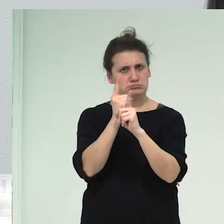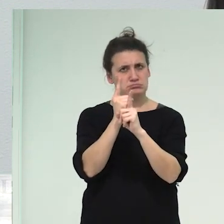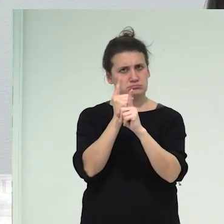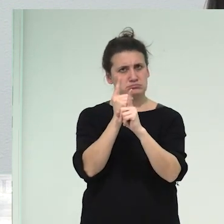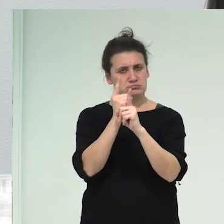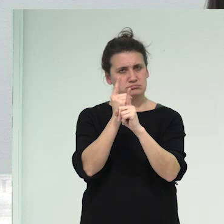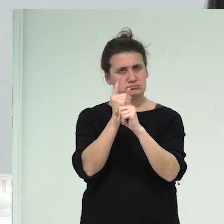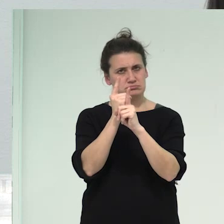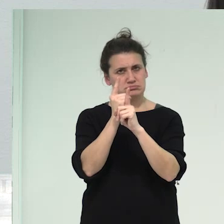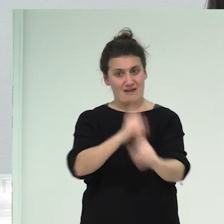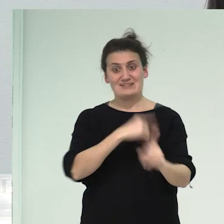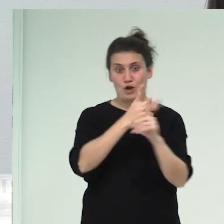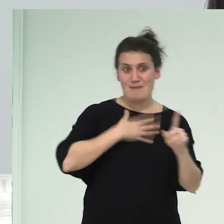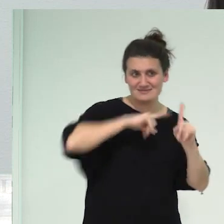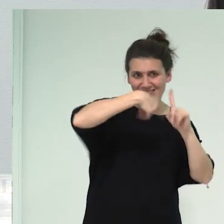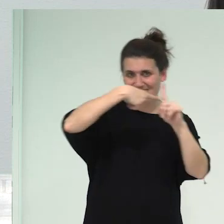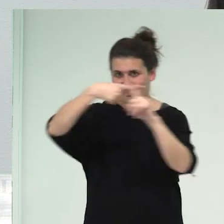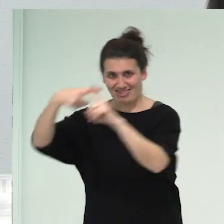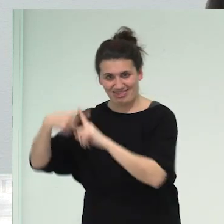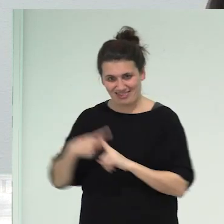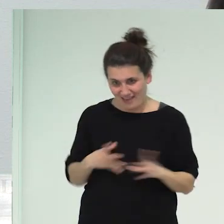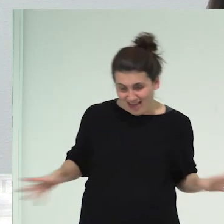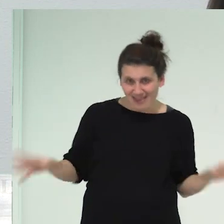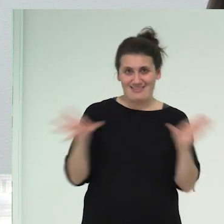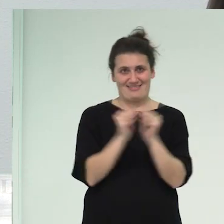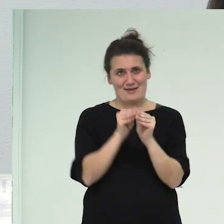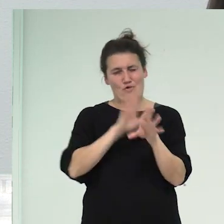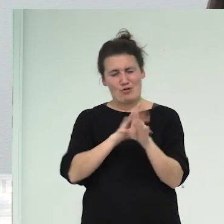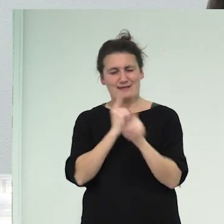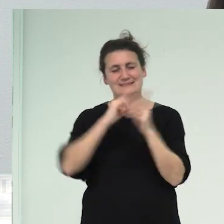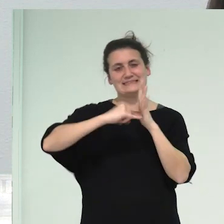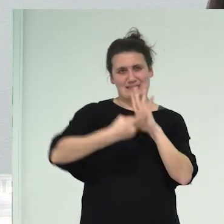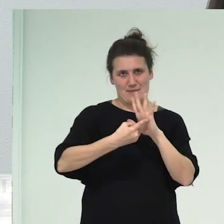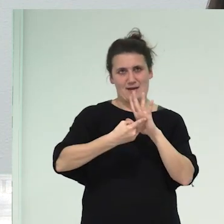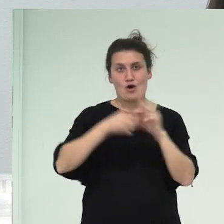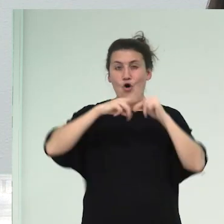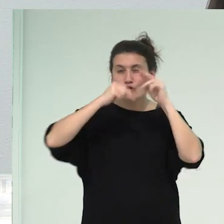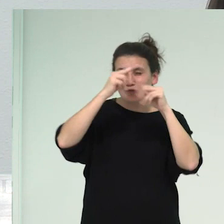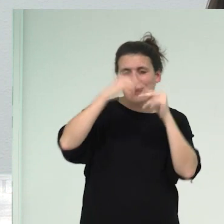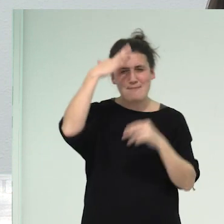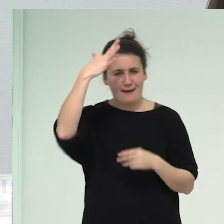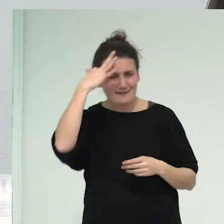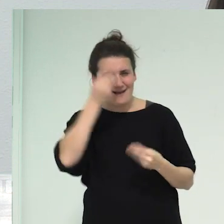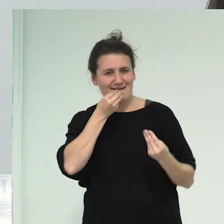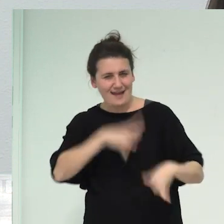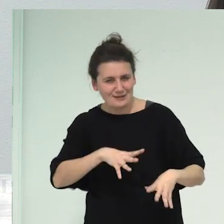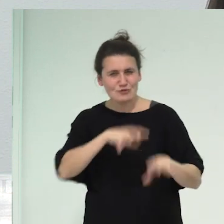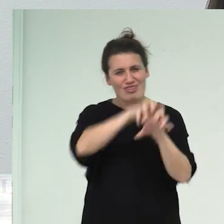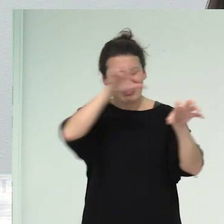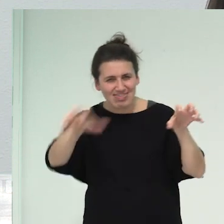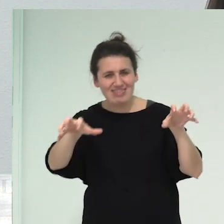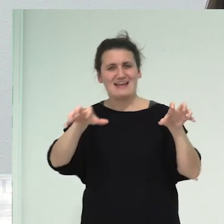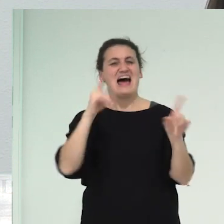enfrentarnos y de sumar para luchar contra este sistema de muerte. Construir, reimaginar un relato feminista decolonial,